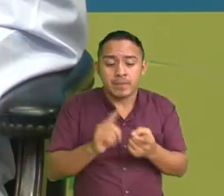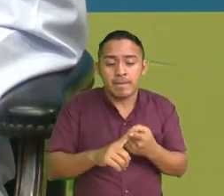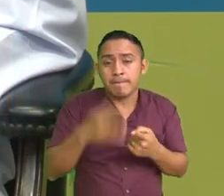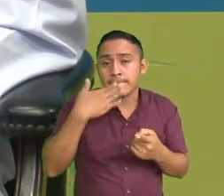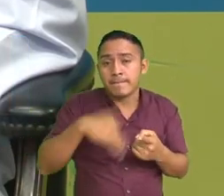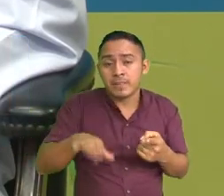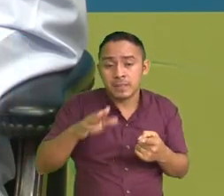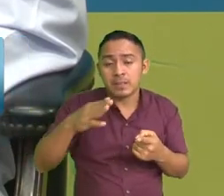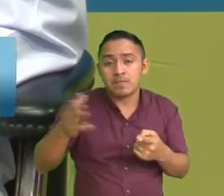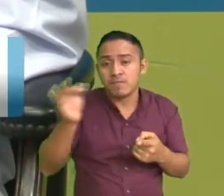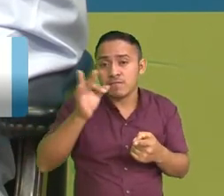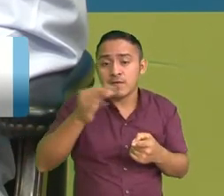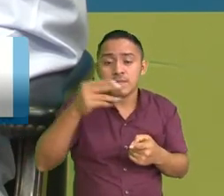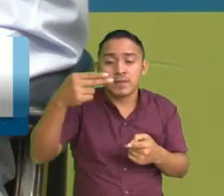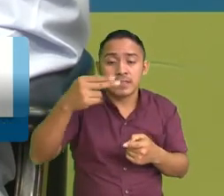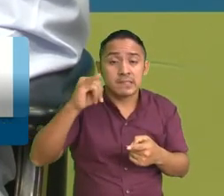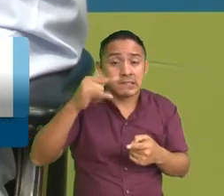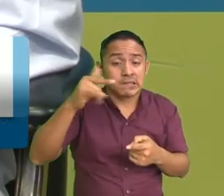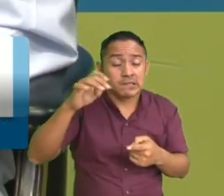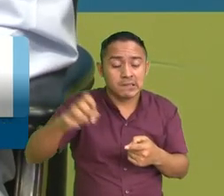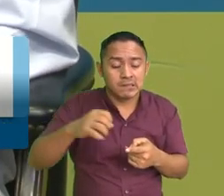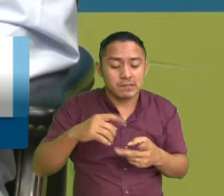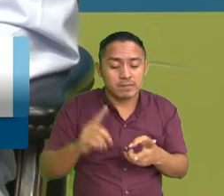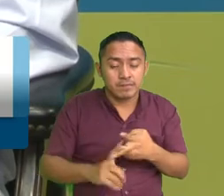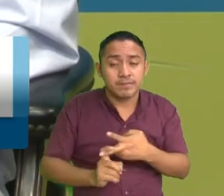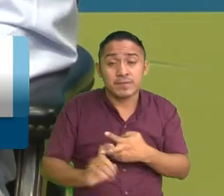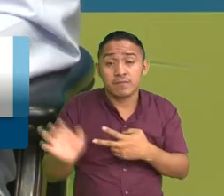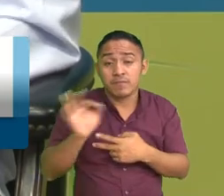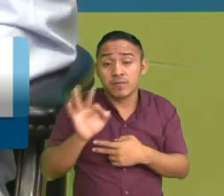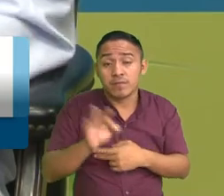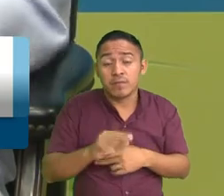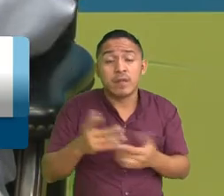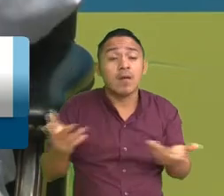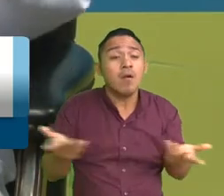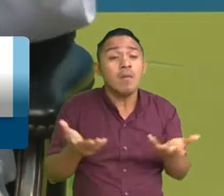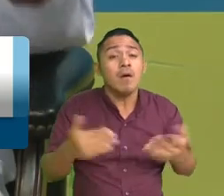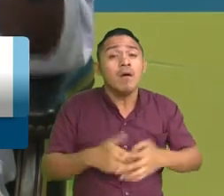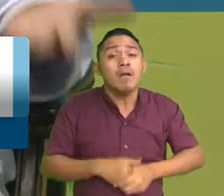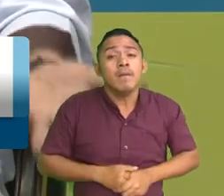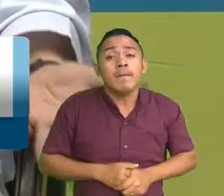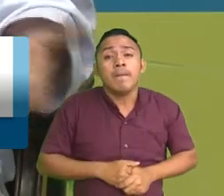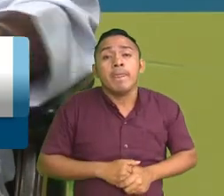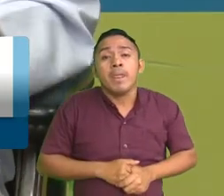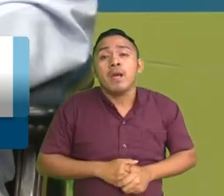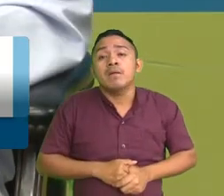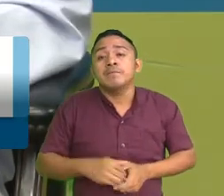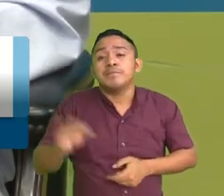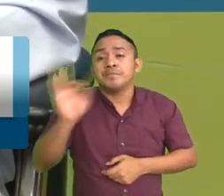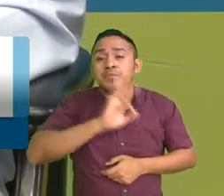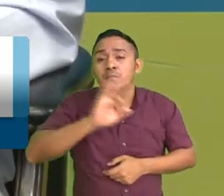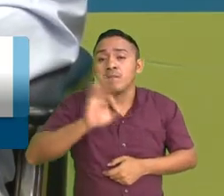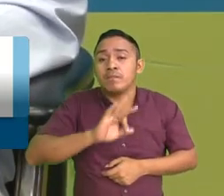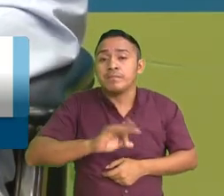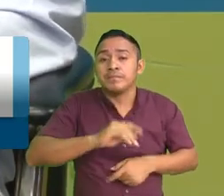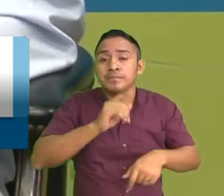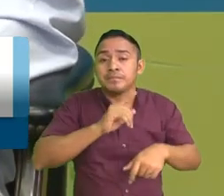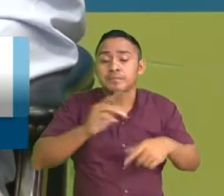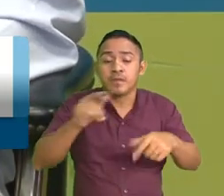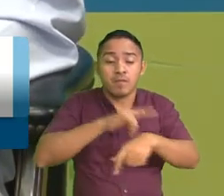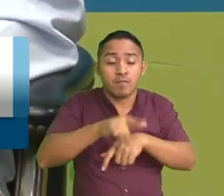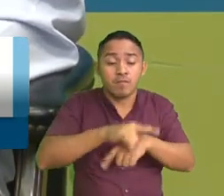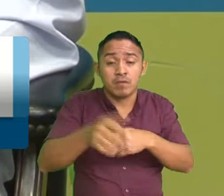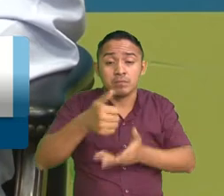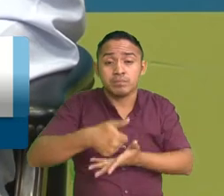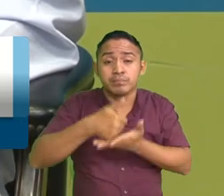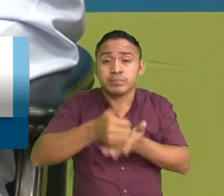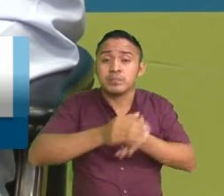de higiene del sueño. Entonces, su tratamiento sería corregir el estilo de calidad de vida, dormir, de cómo dormir.